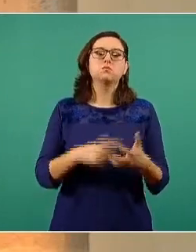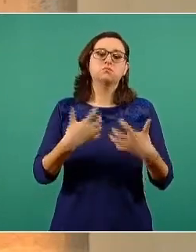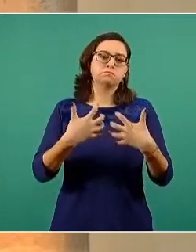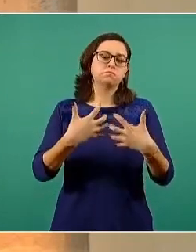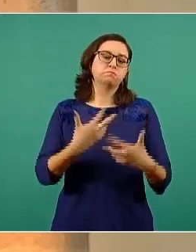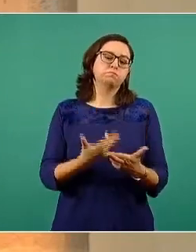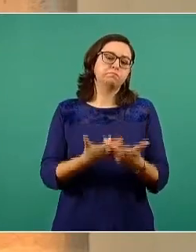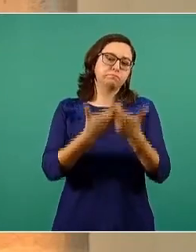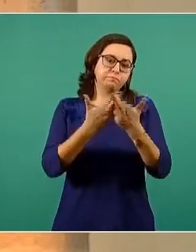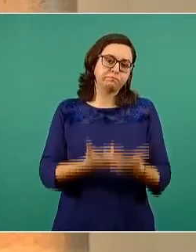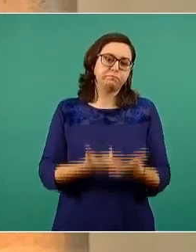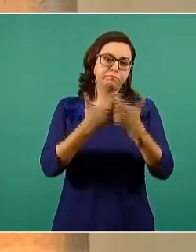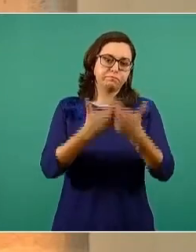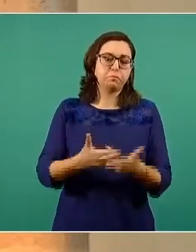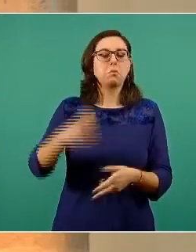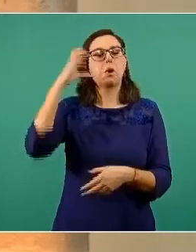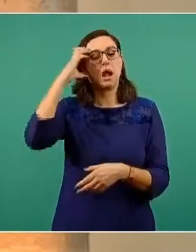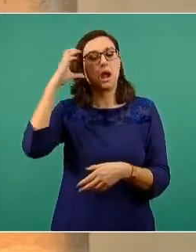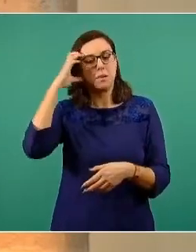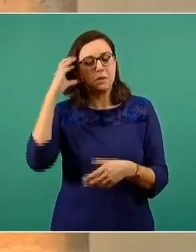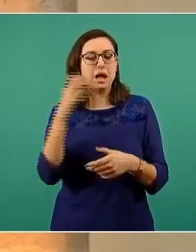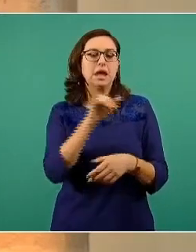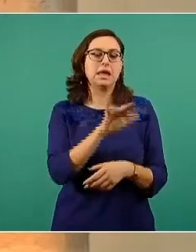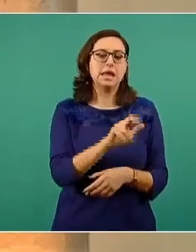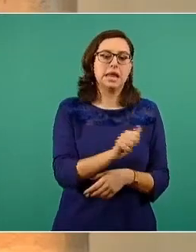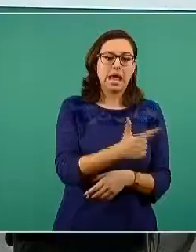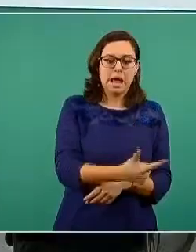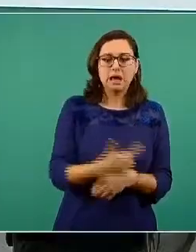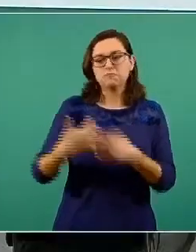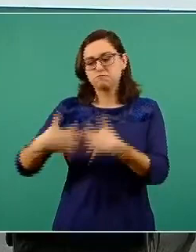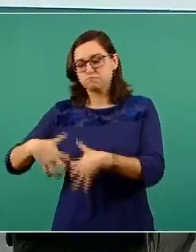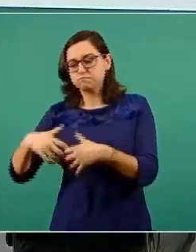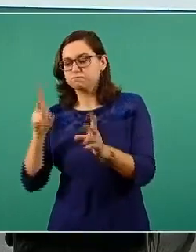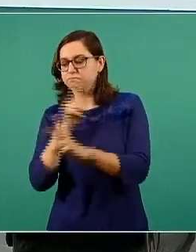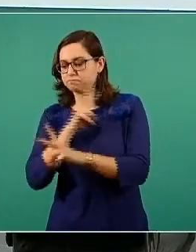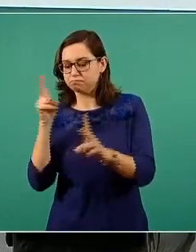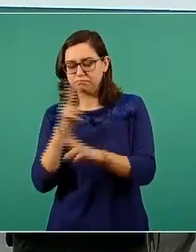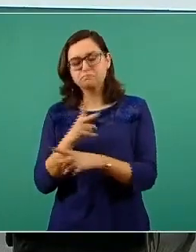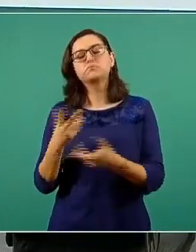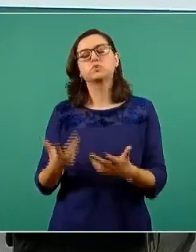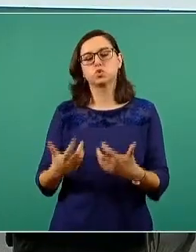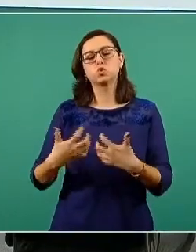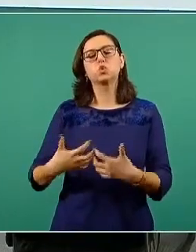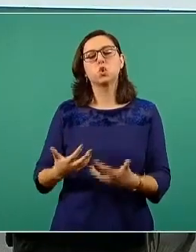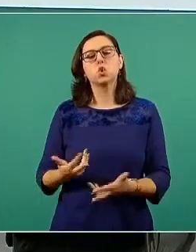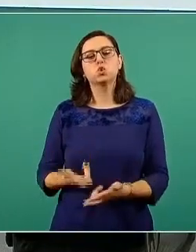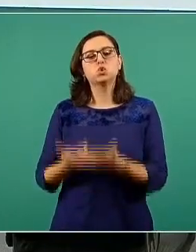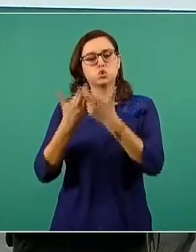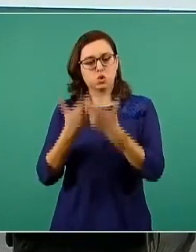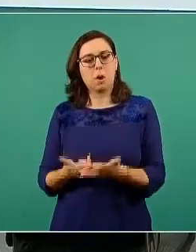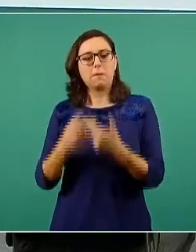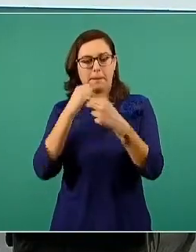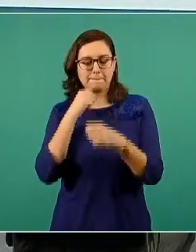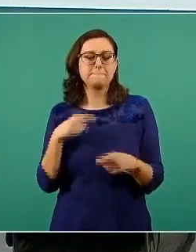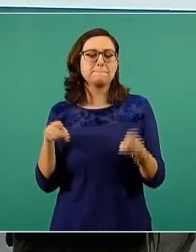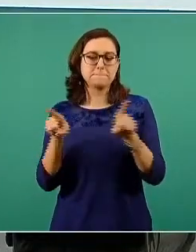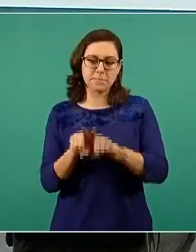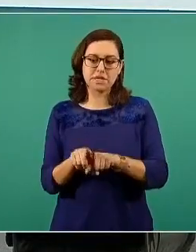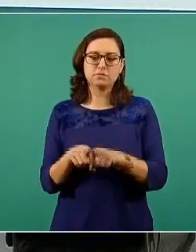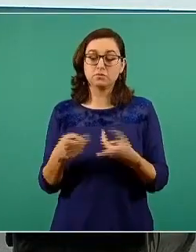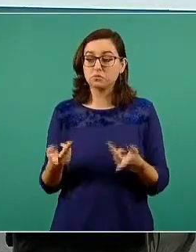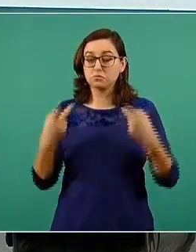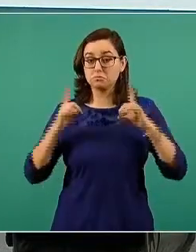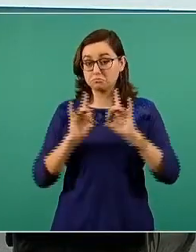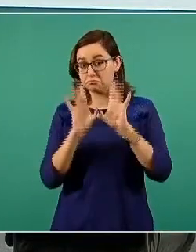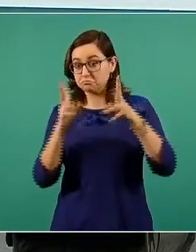para pacientes graves y para pacientes críticos, que están listas en caso de que se requiera su utilización y por lo tanto dar este acceso a